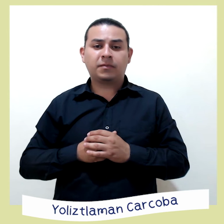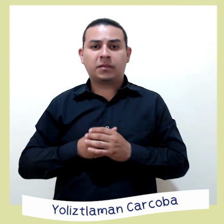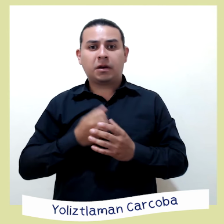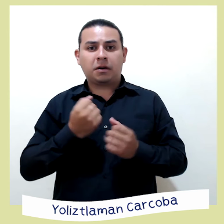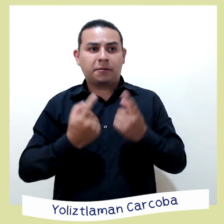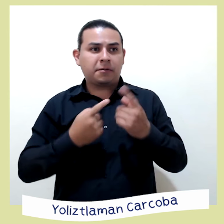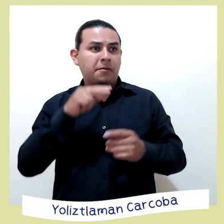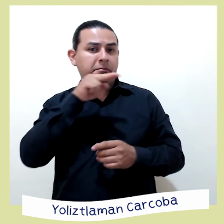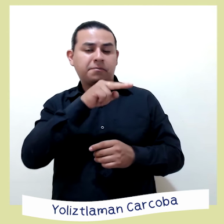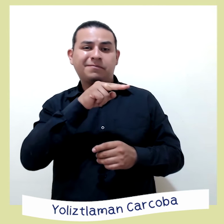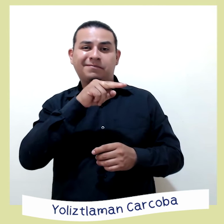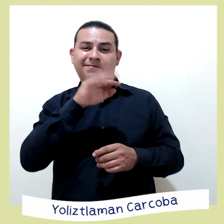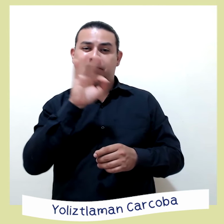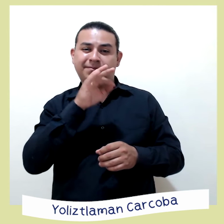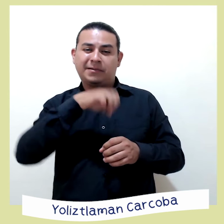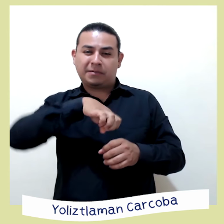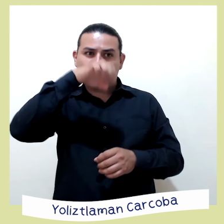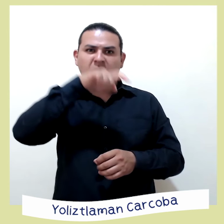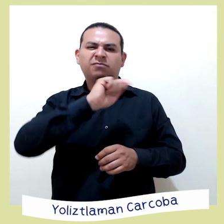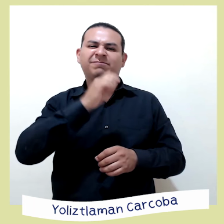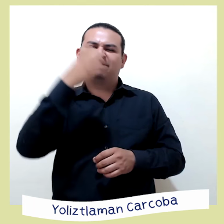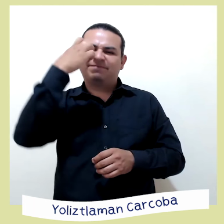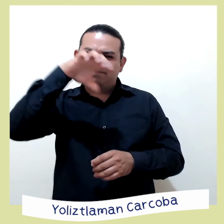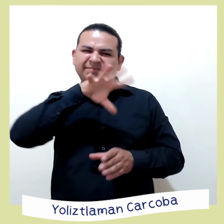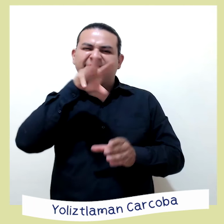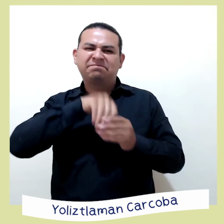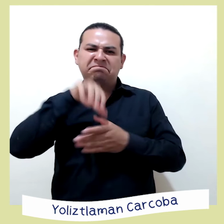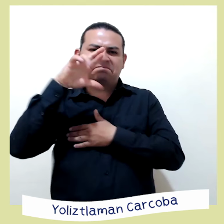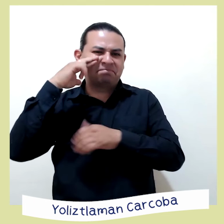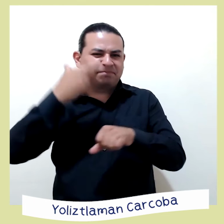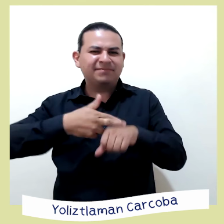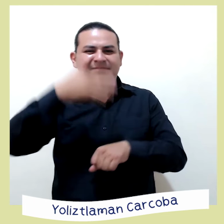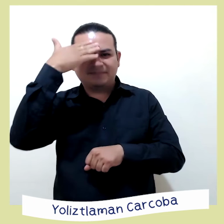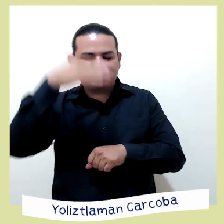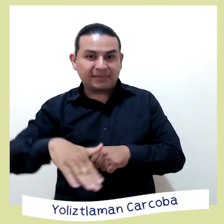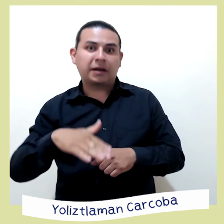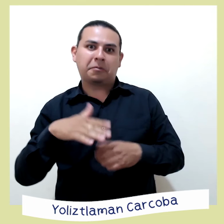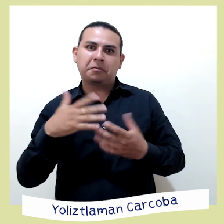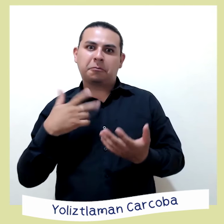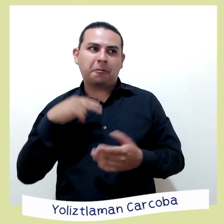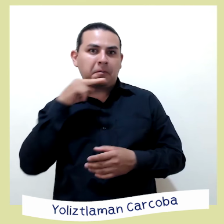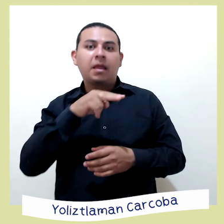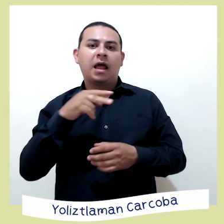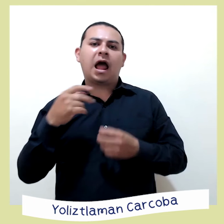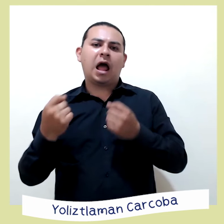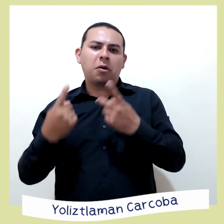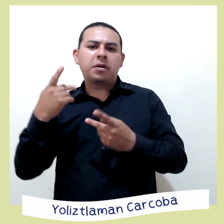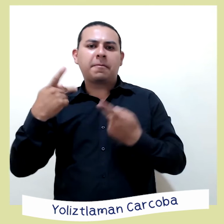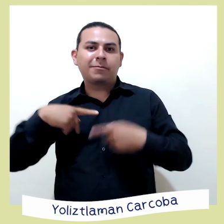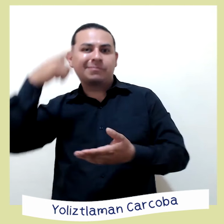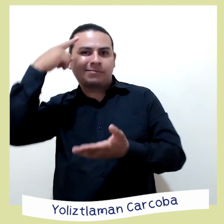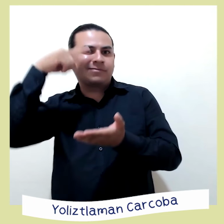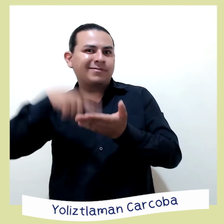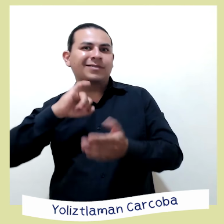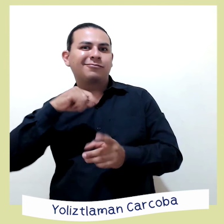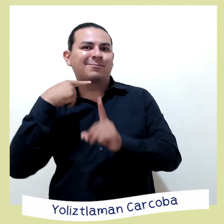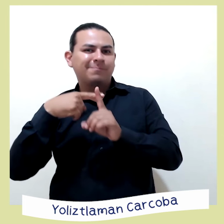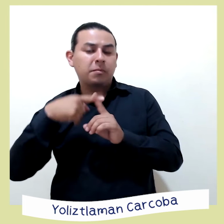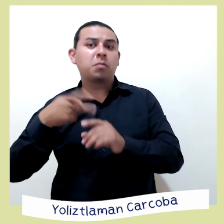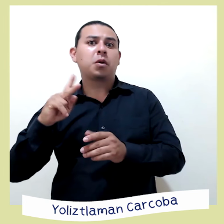fiables, comprometidas, trabajadores, experimentadas. Pues depende. Y esos son estereotipos positivos